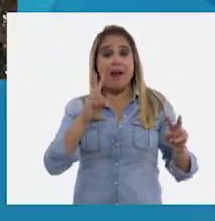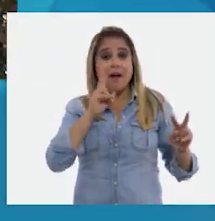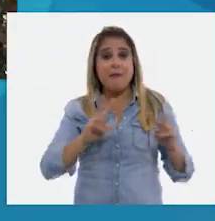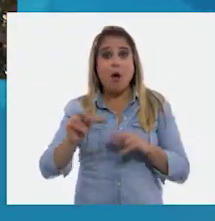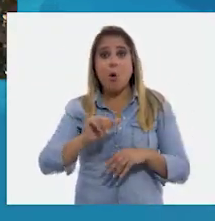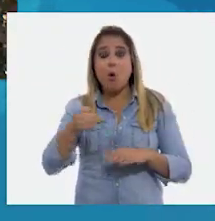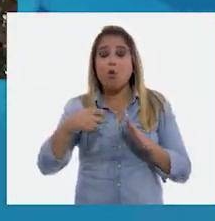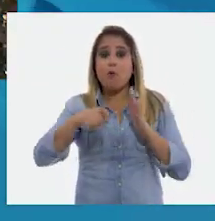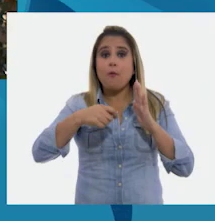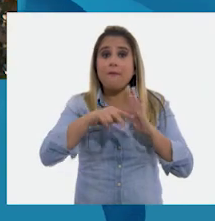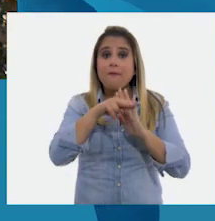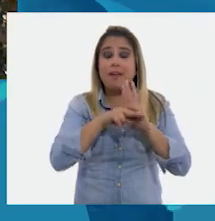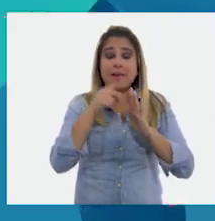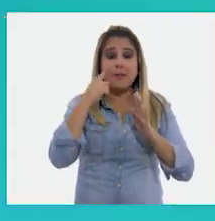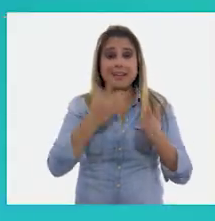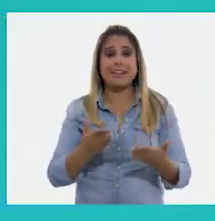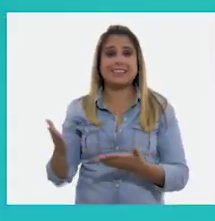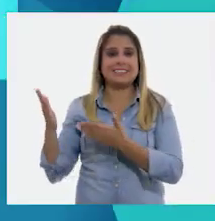siguiente video!